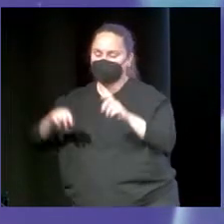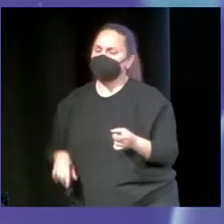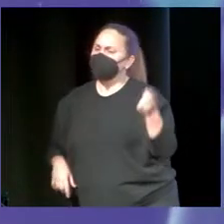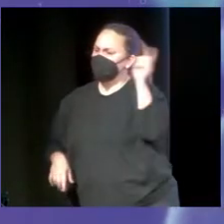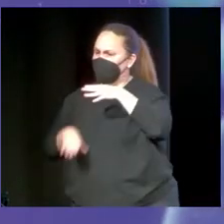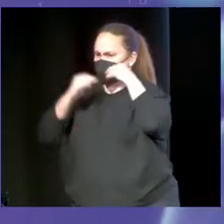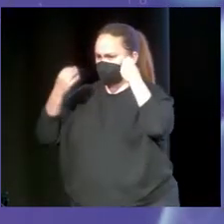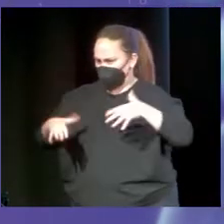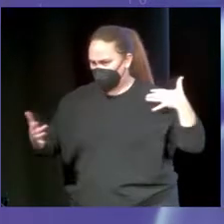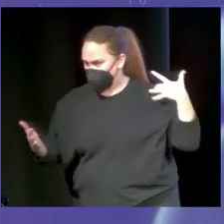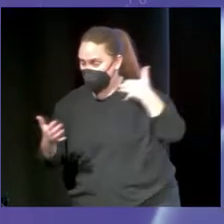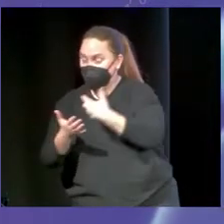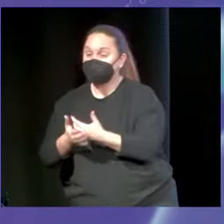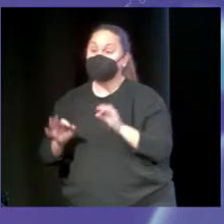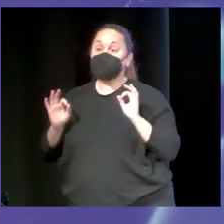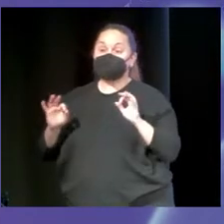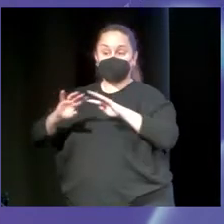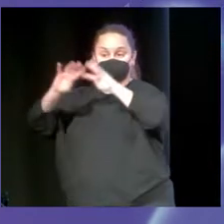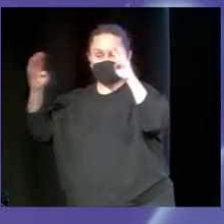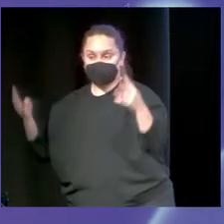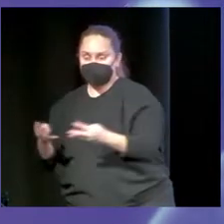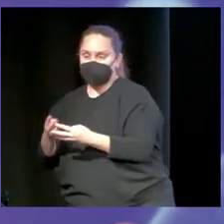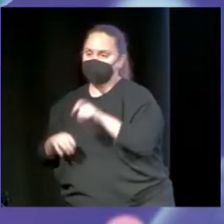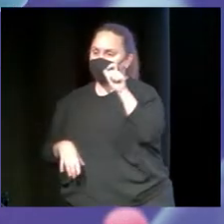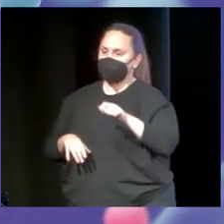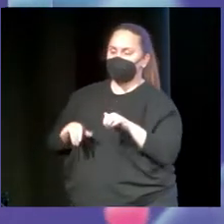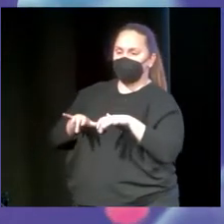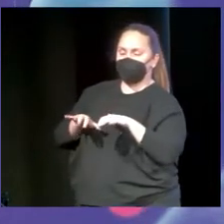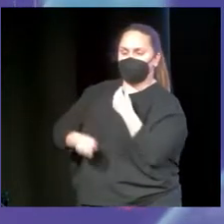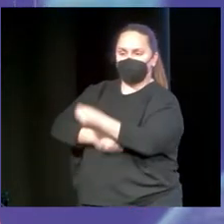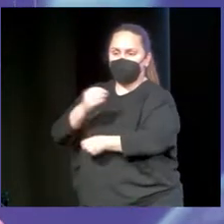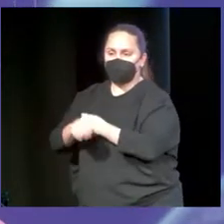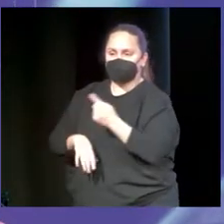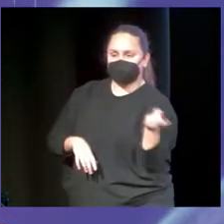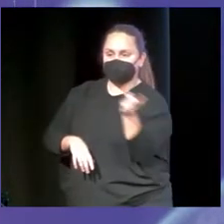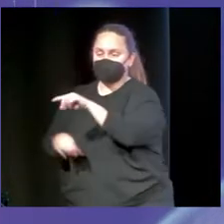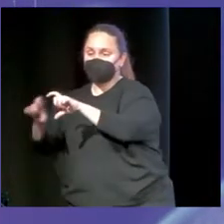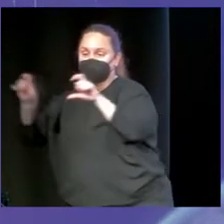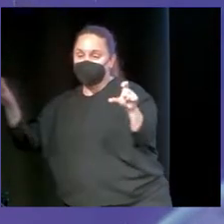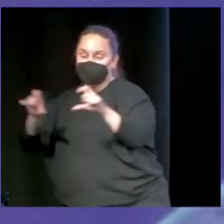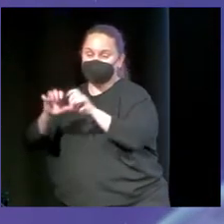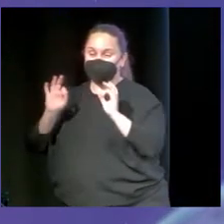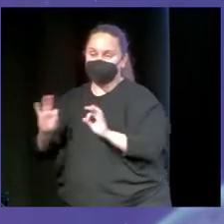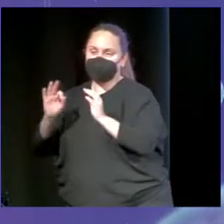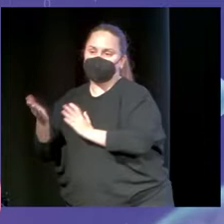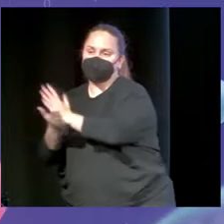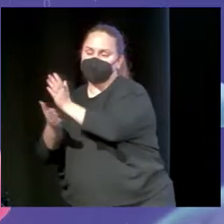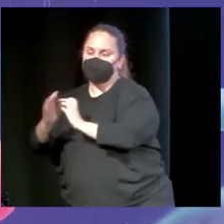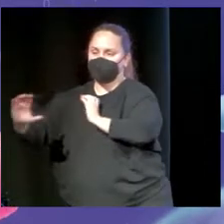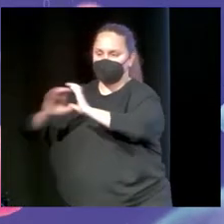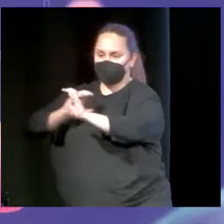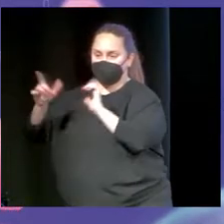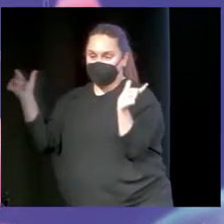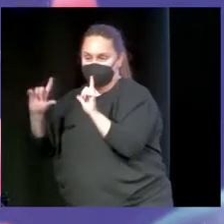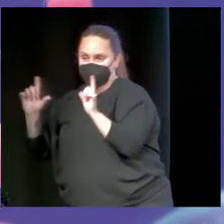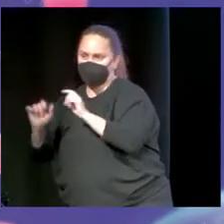toda la historia realmente la relación entre los usuarios y las compañías de telecomunicaciones y otras compañías